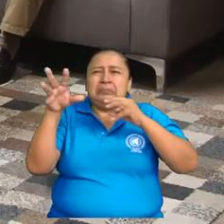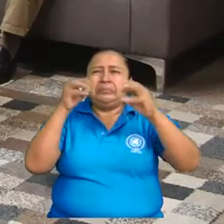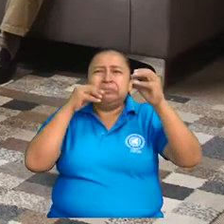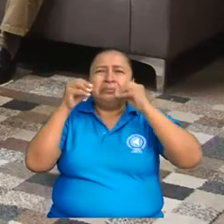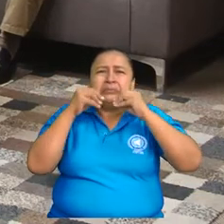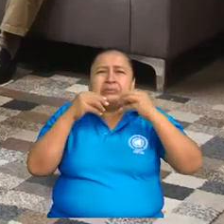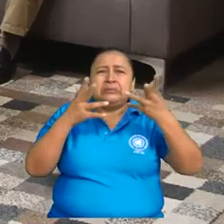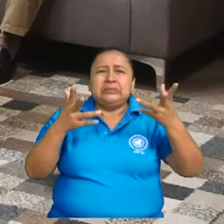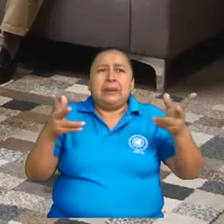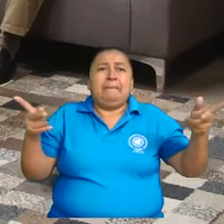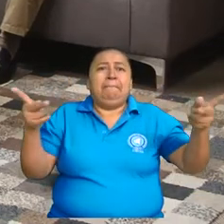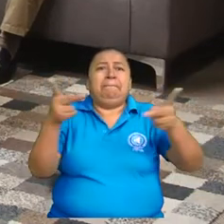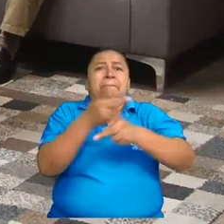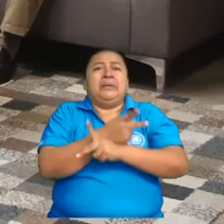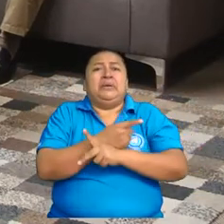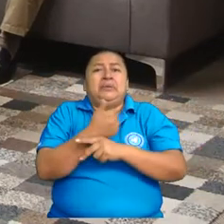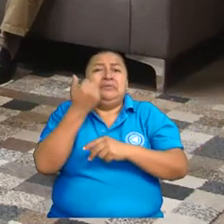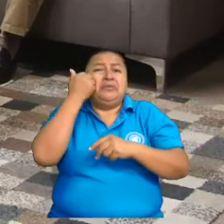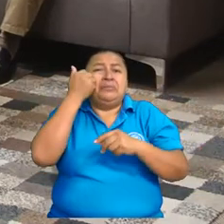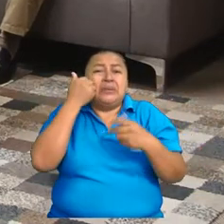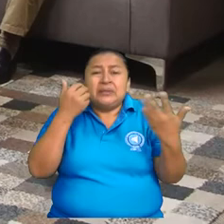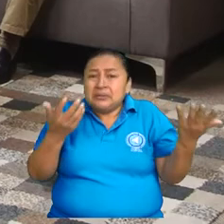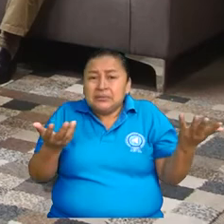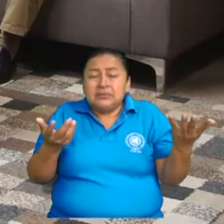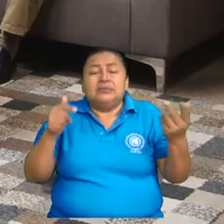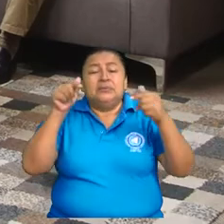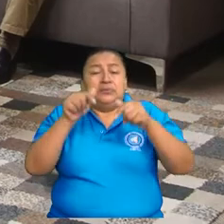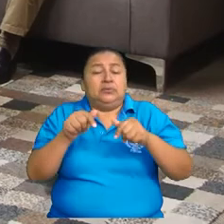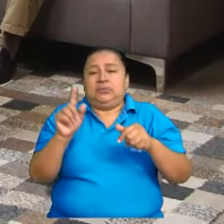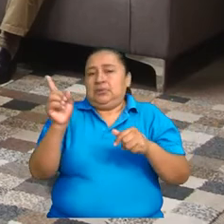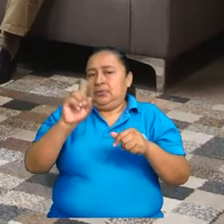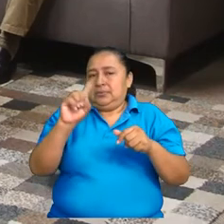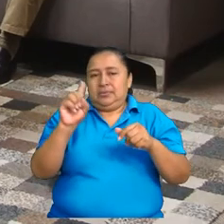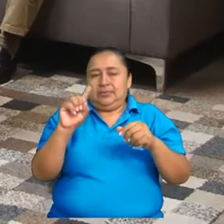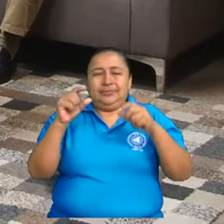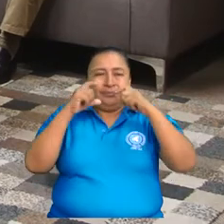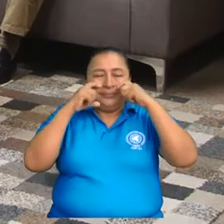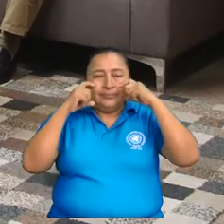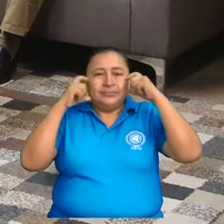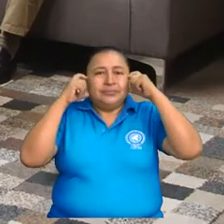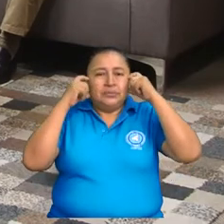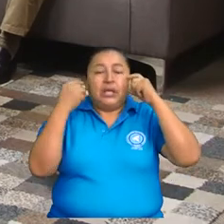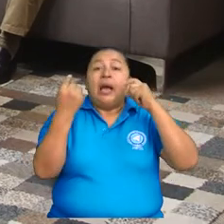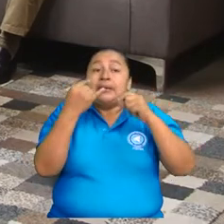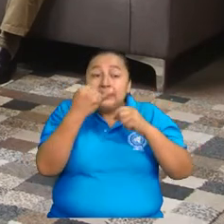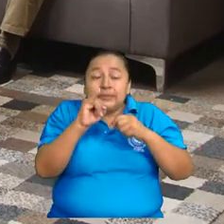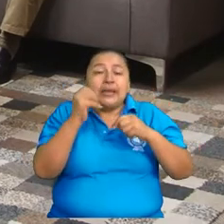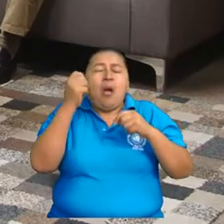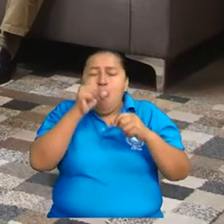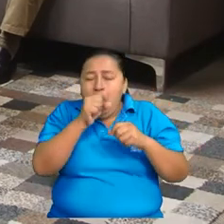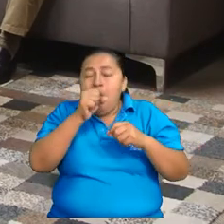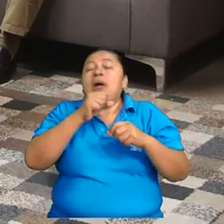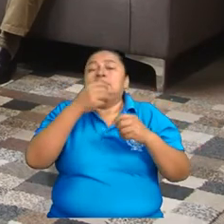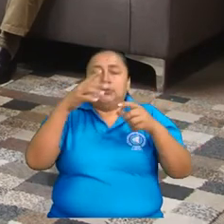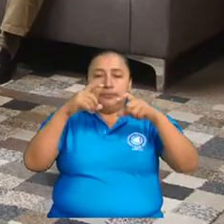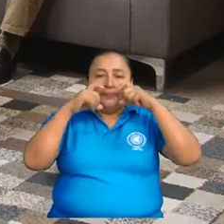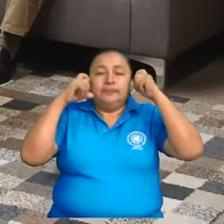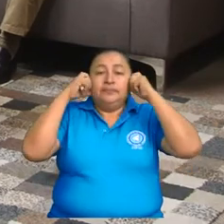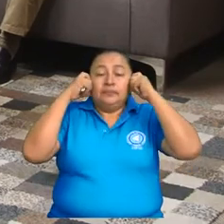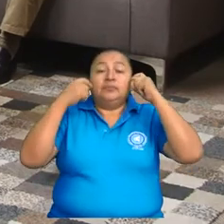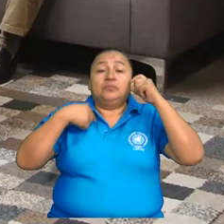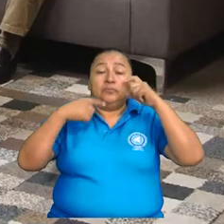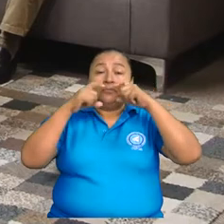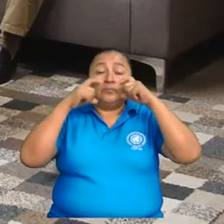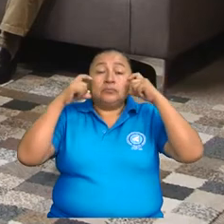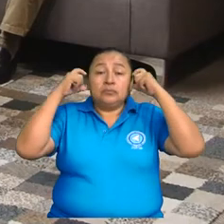cosas que se puede enfermar por otras cosas, pues, ¿verdad? Entonces tiene que tomarse pues las medidas. Si voy a usar mascarilla,